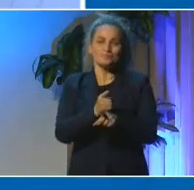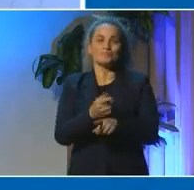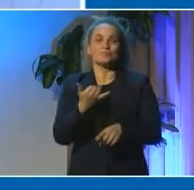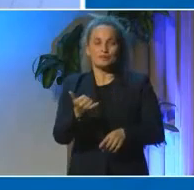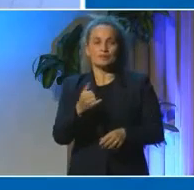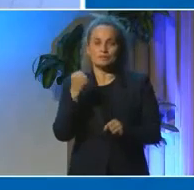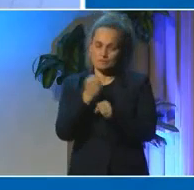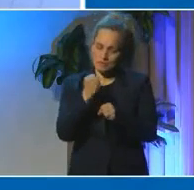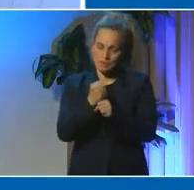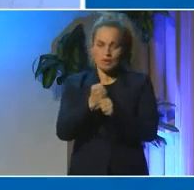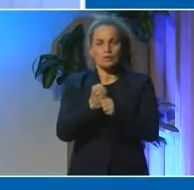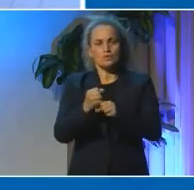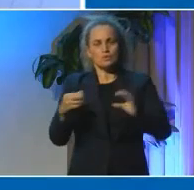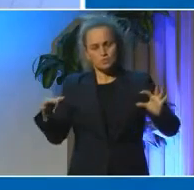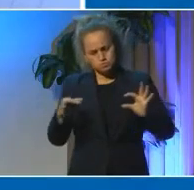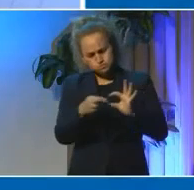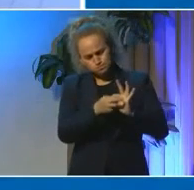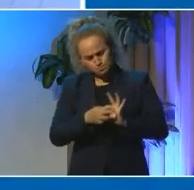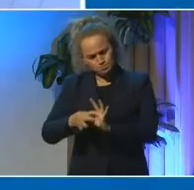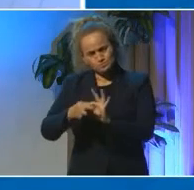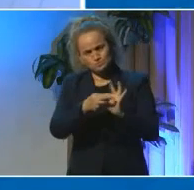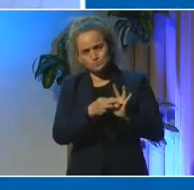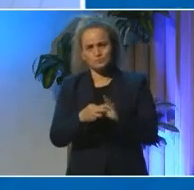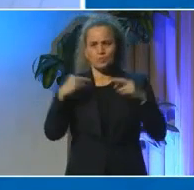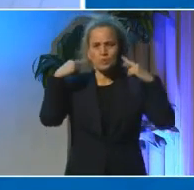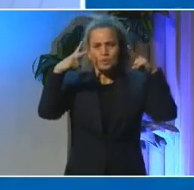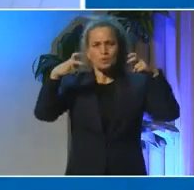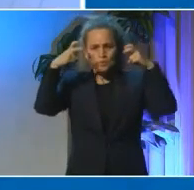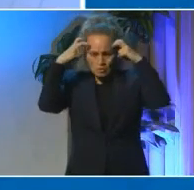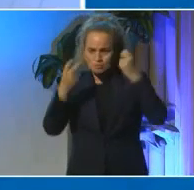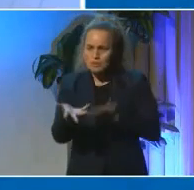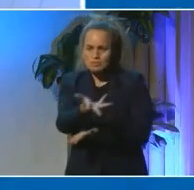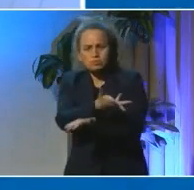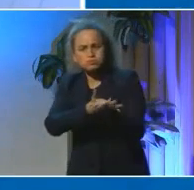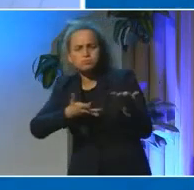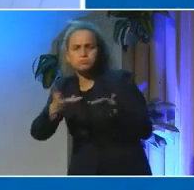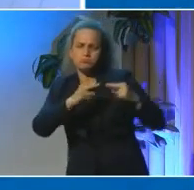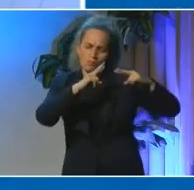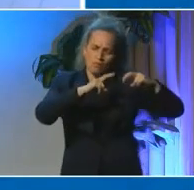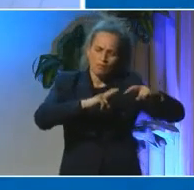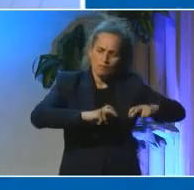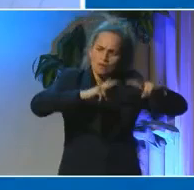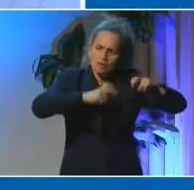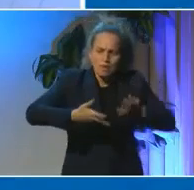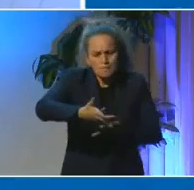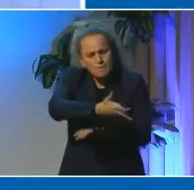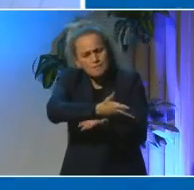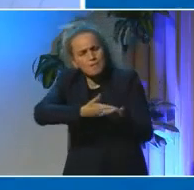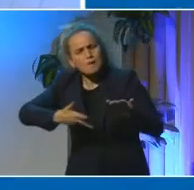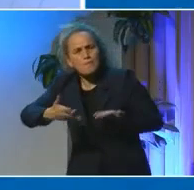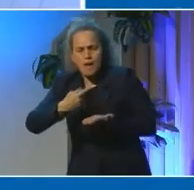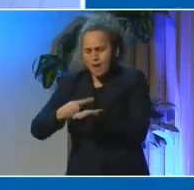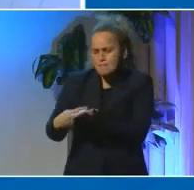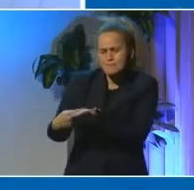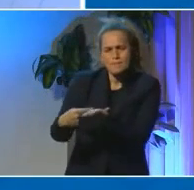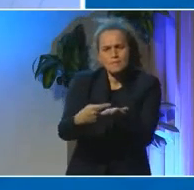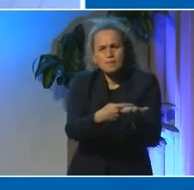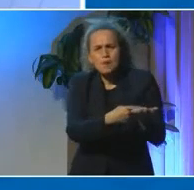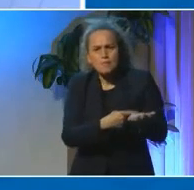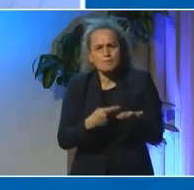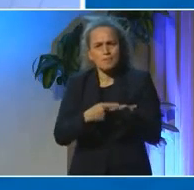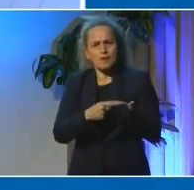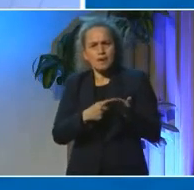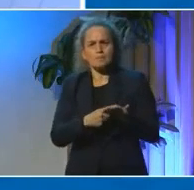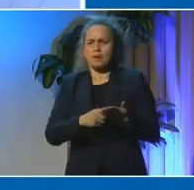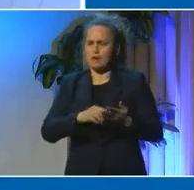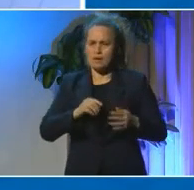trabajo colaborativo inmenso hay transferencia de conocimiento se hace investigación Y son muchos actores que están